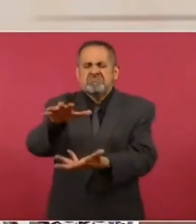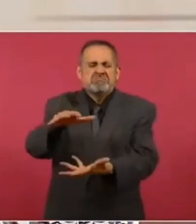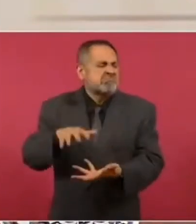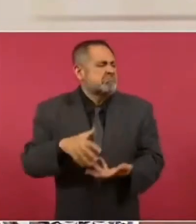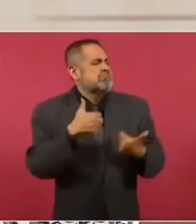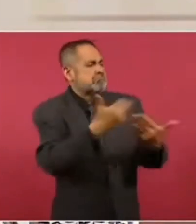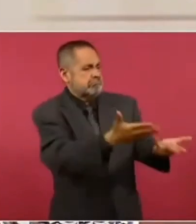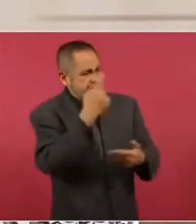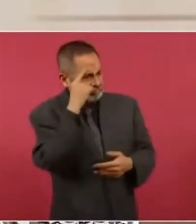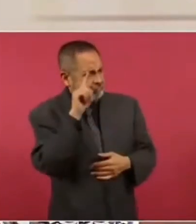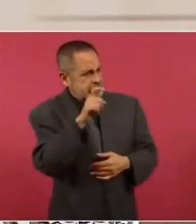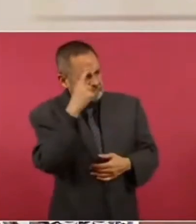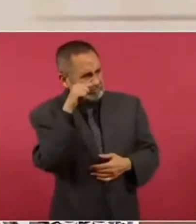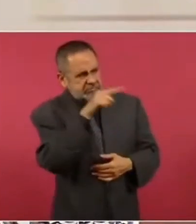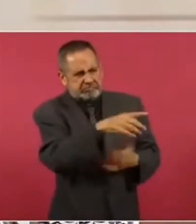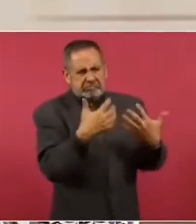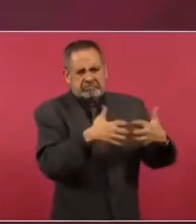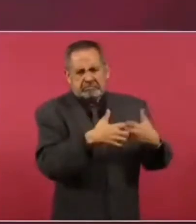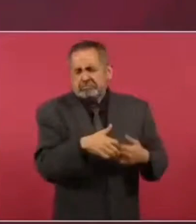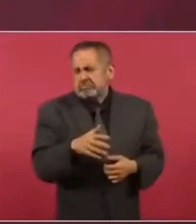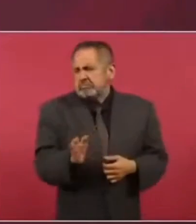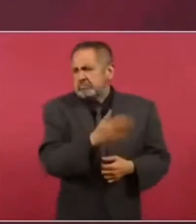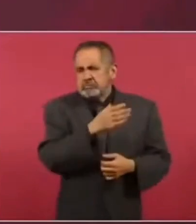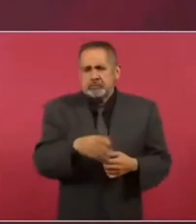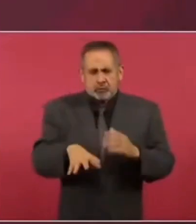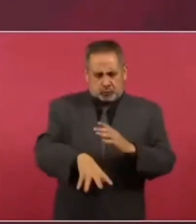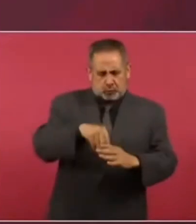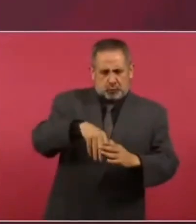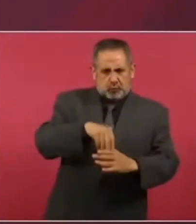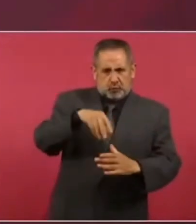entregaron concesión de esa agua.